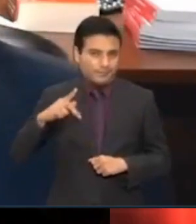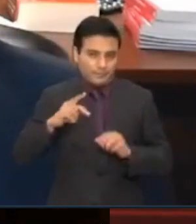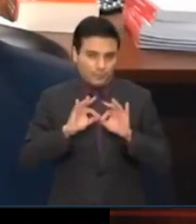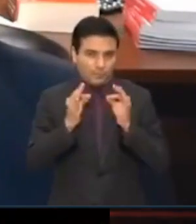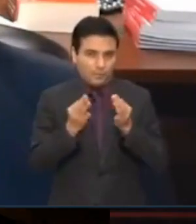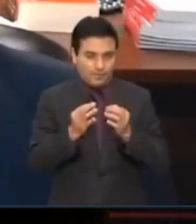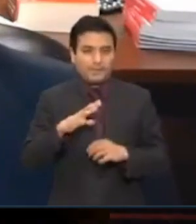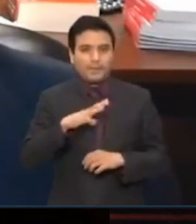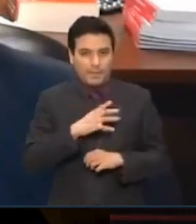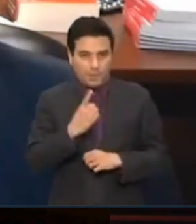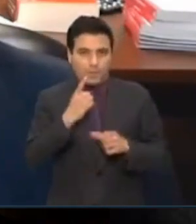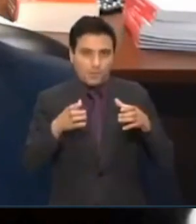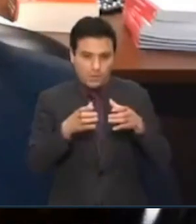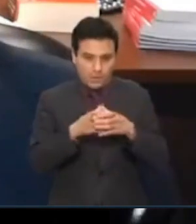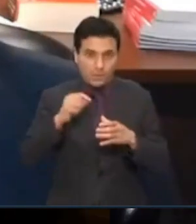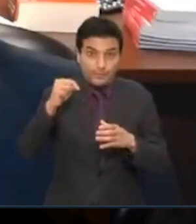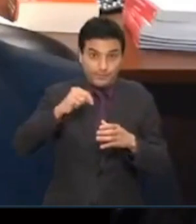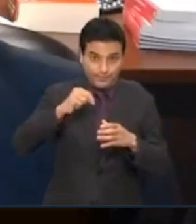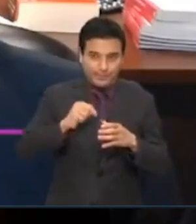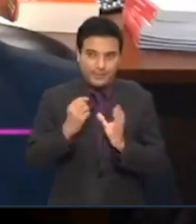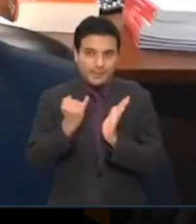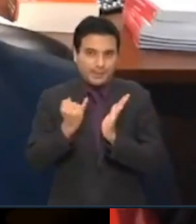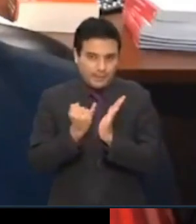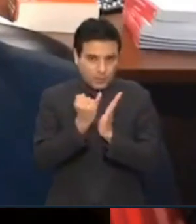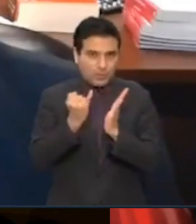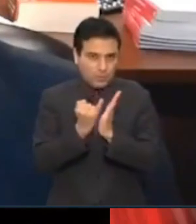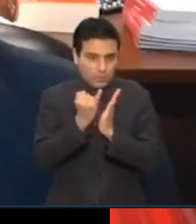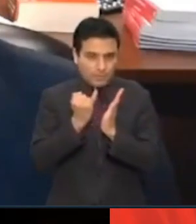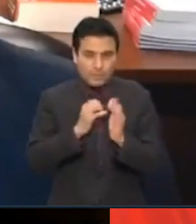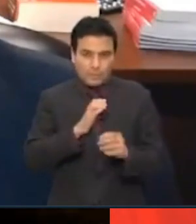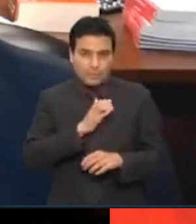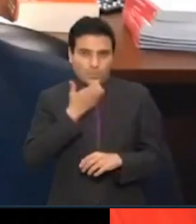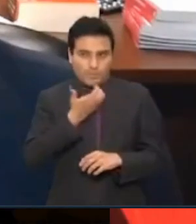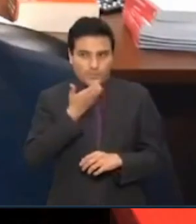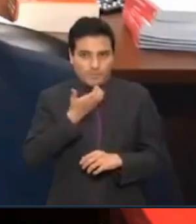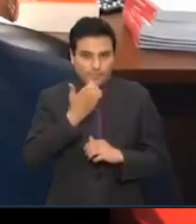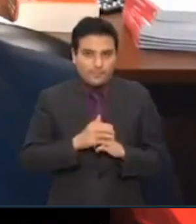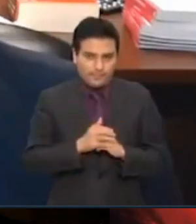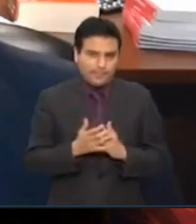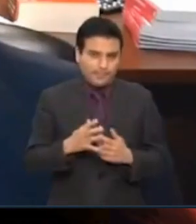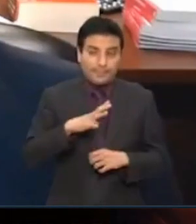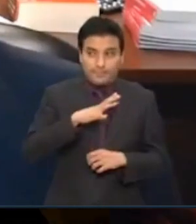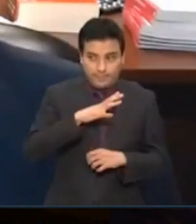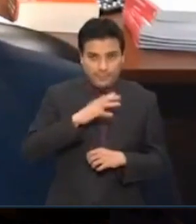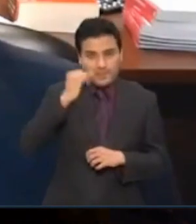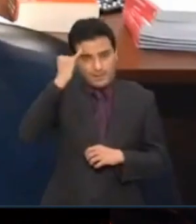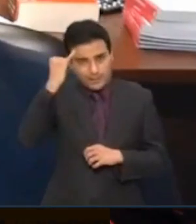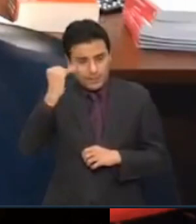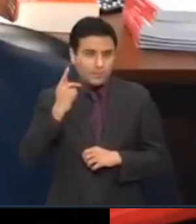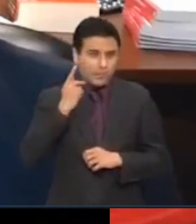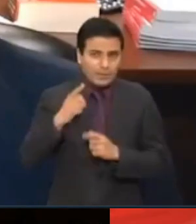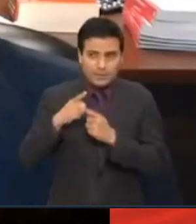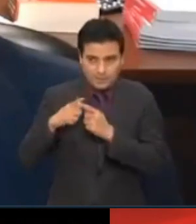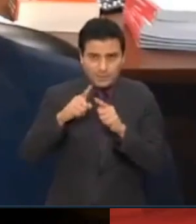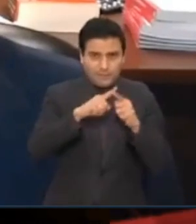existe un órgano plural encargado de tomar las decisiones comunes que refleja las diferentes orientaciones políticas de la